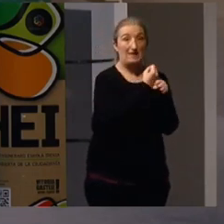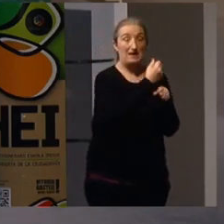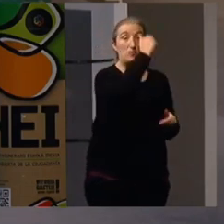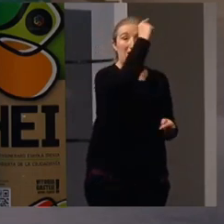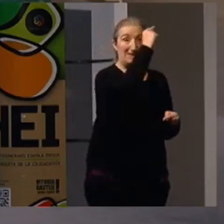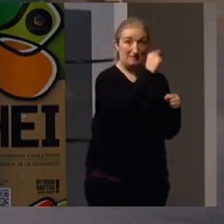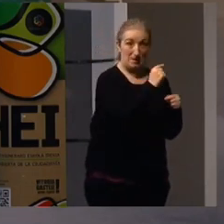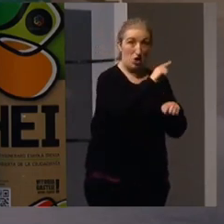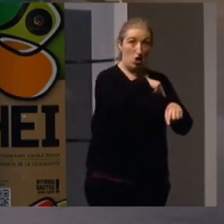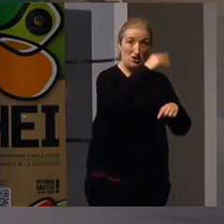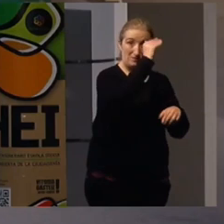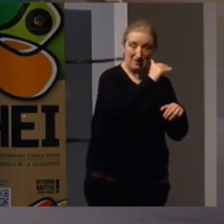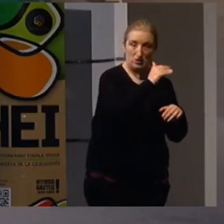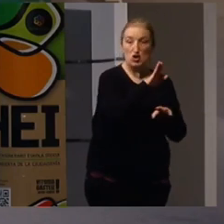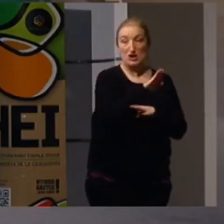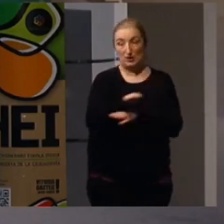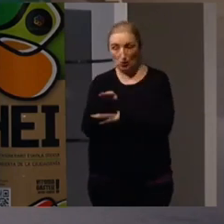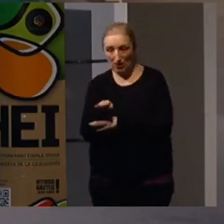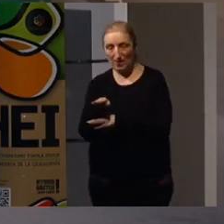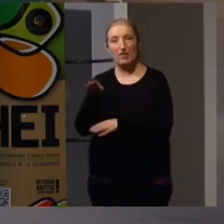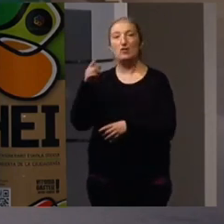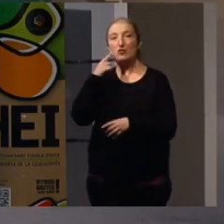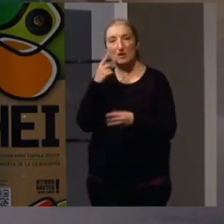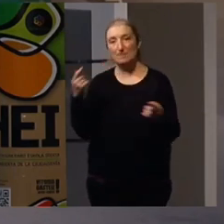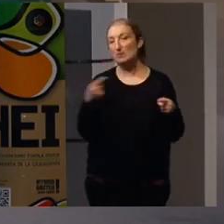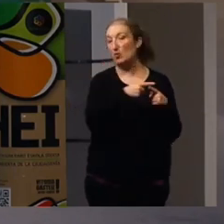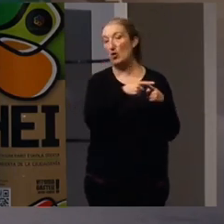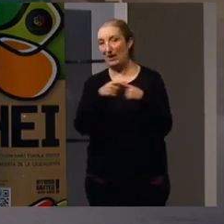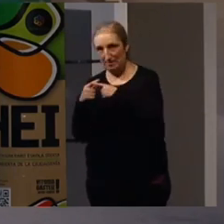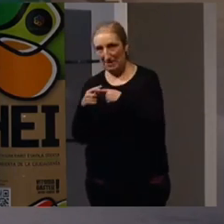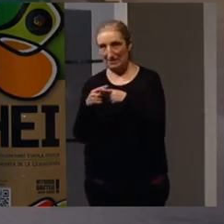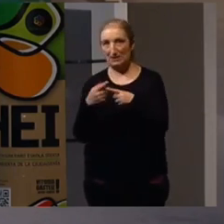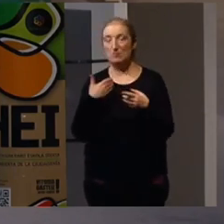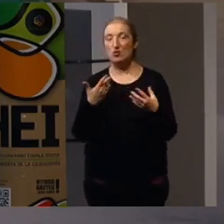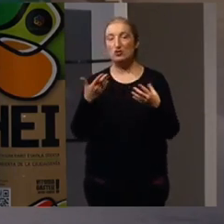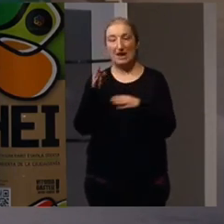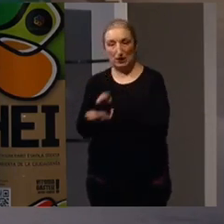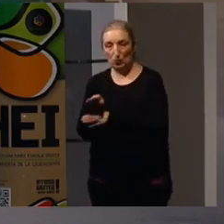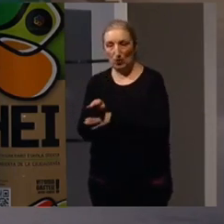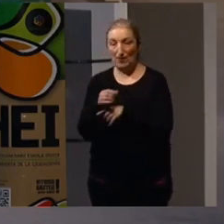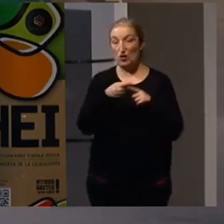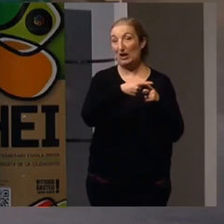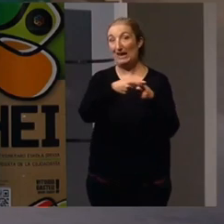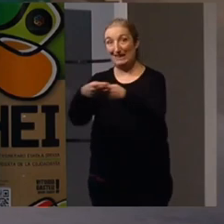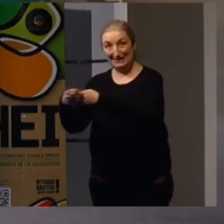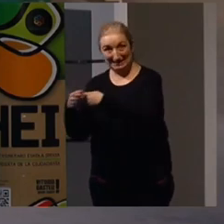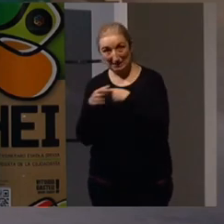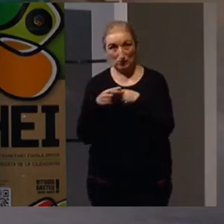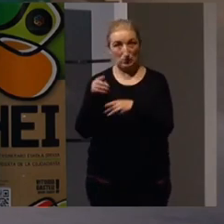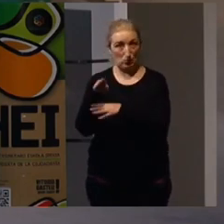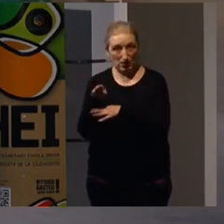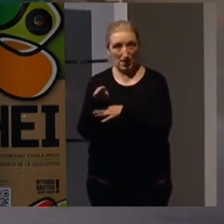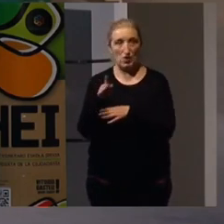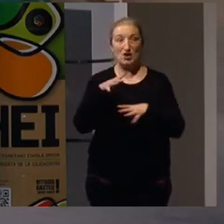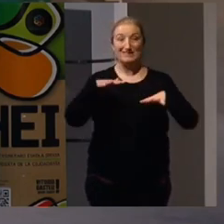si el trabajo productivo ocupa una porción de tarta un poquito más pequeña en nuestras vidas, y podemos redistribuir mejor todo ese trabajo de